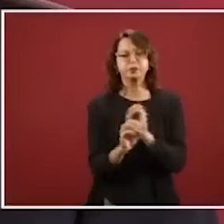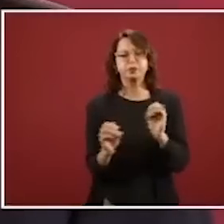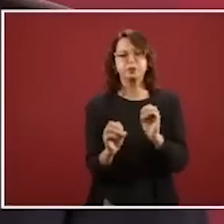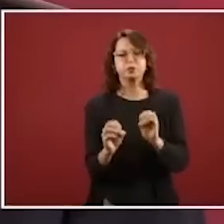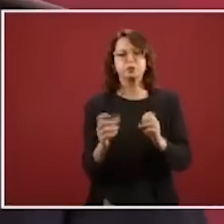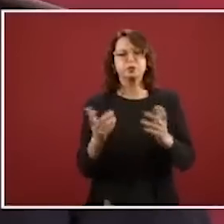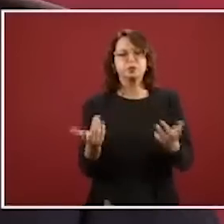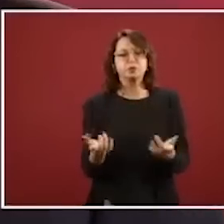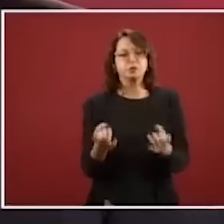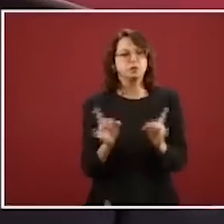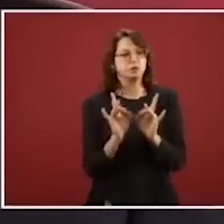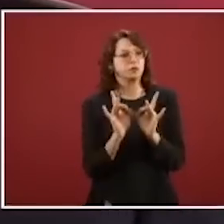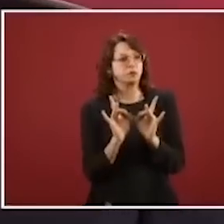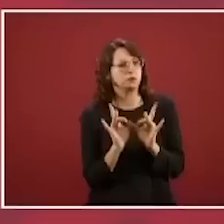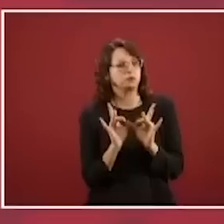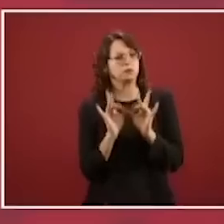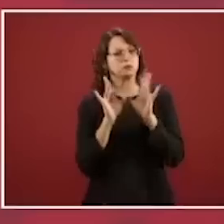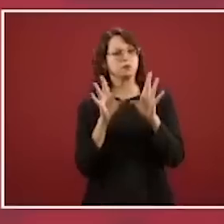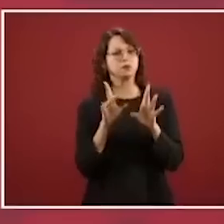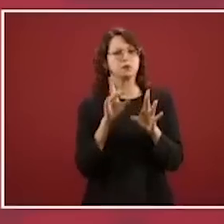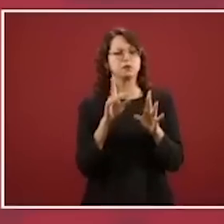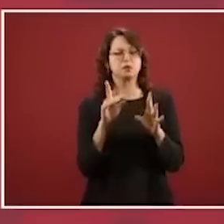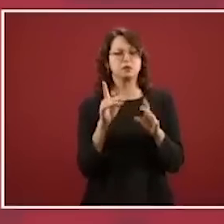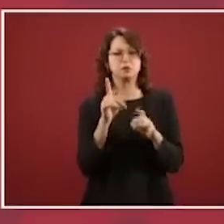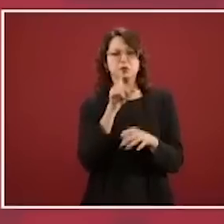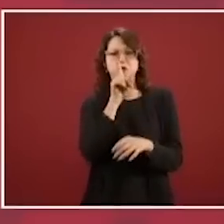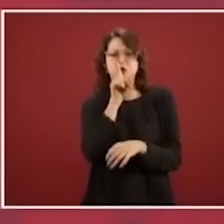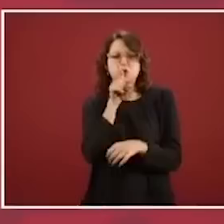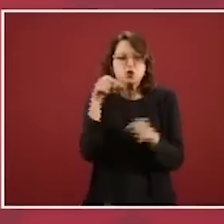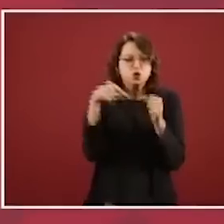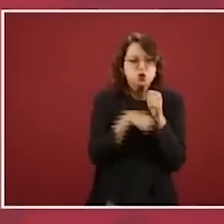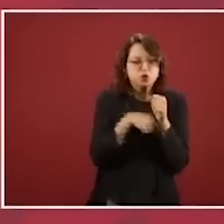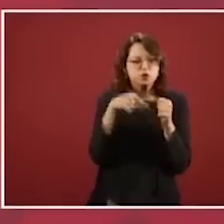de manera clandestina, aunque